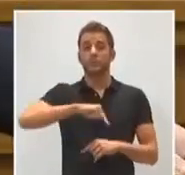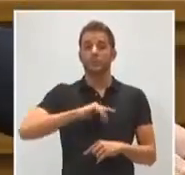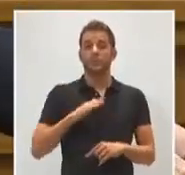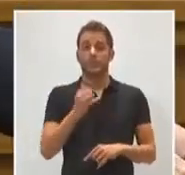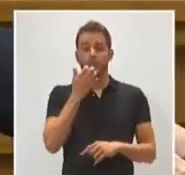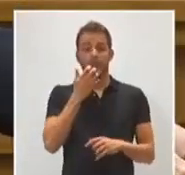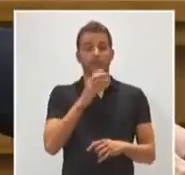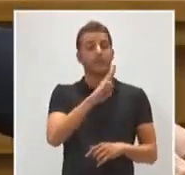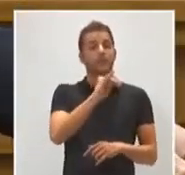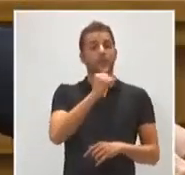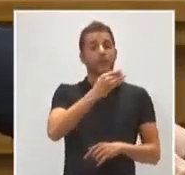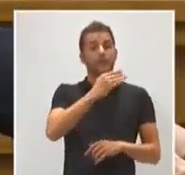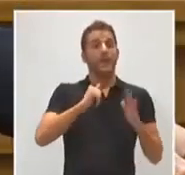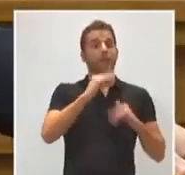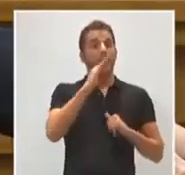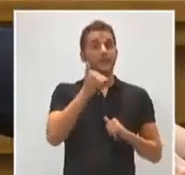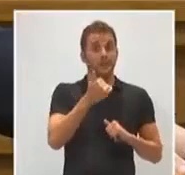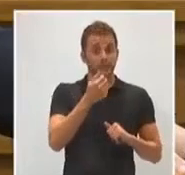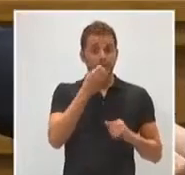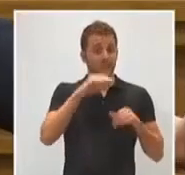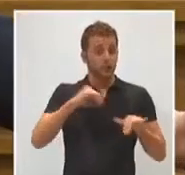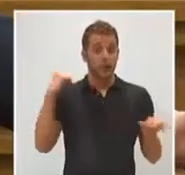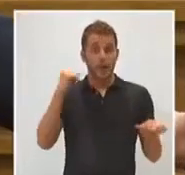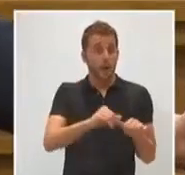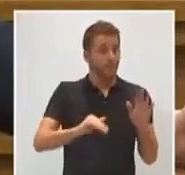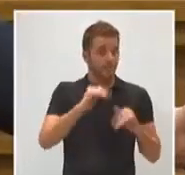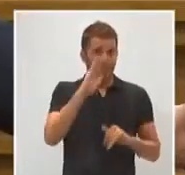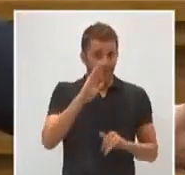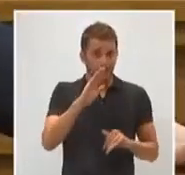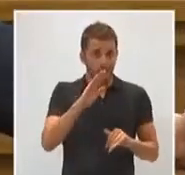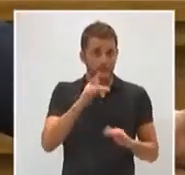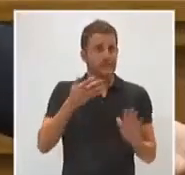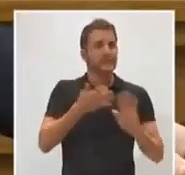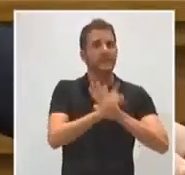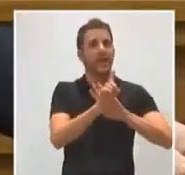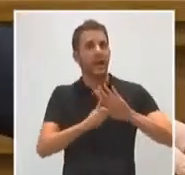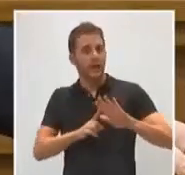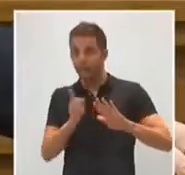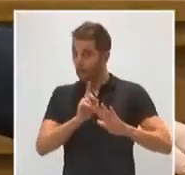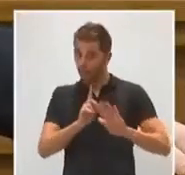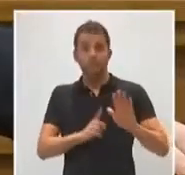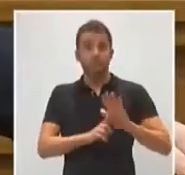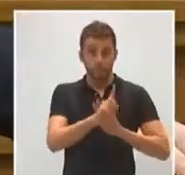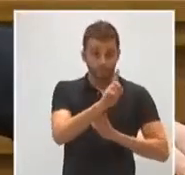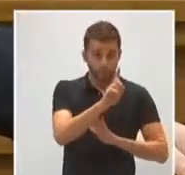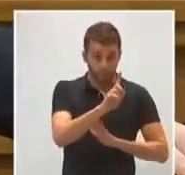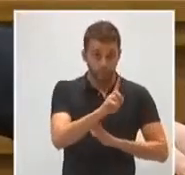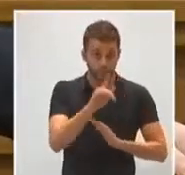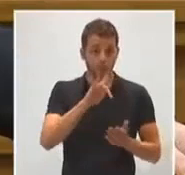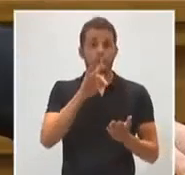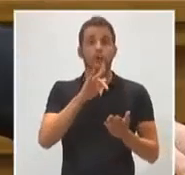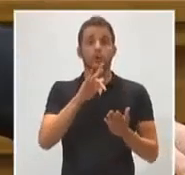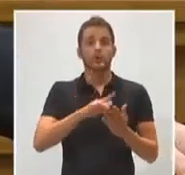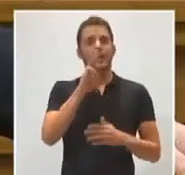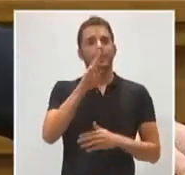del producto interior bruto más alto de nuestra historia es decir no hemos ido a menos al revés somos de las que más hemos crecido en nuestro propio